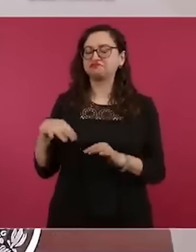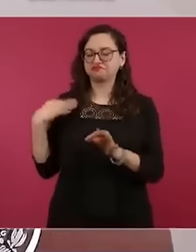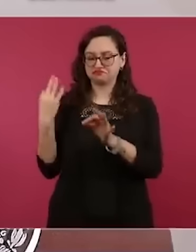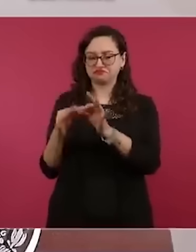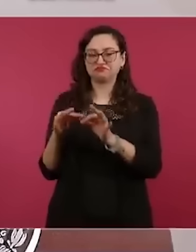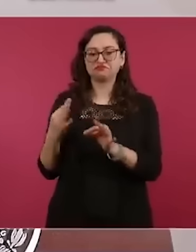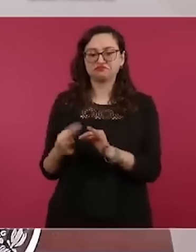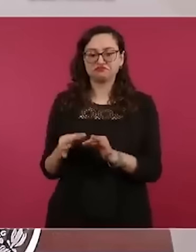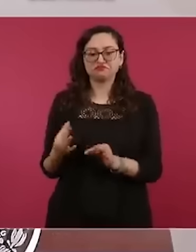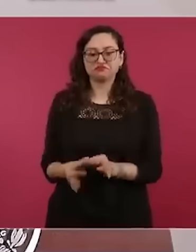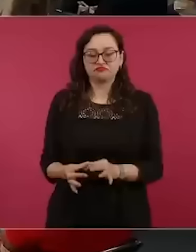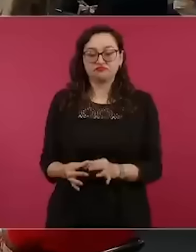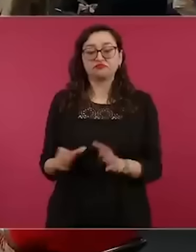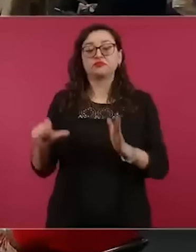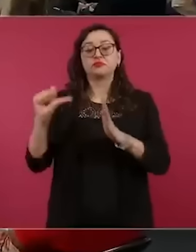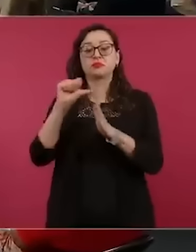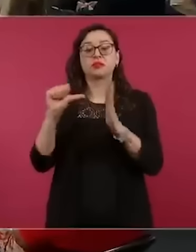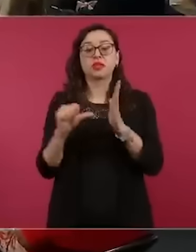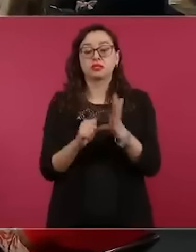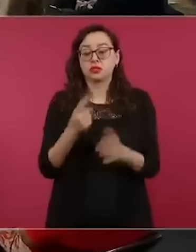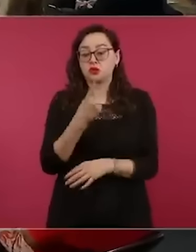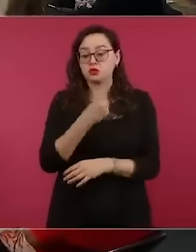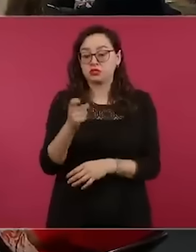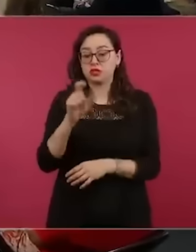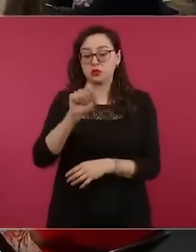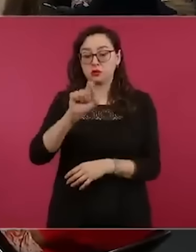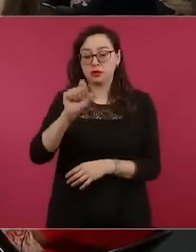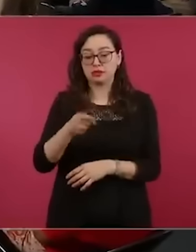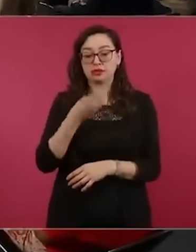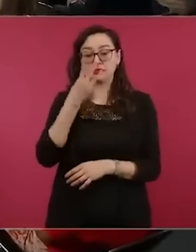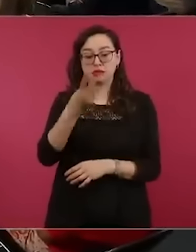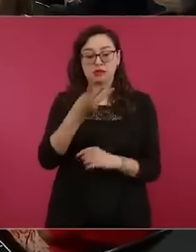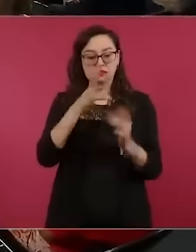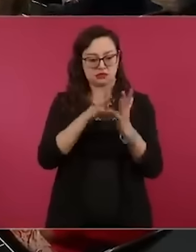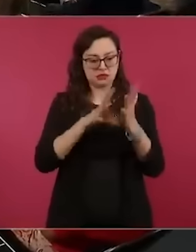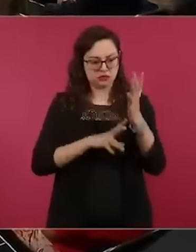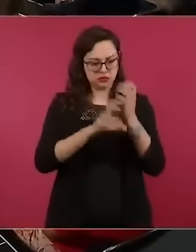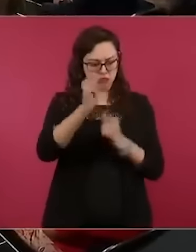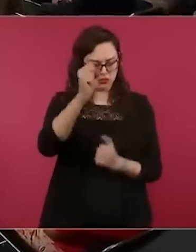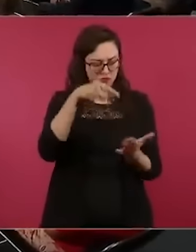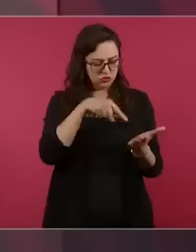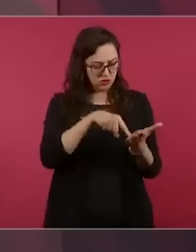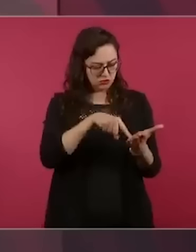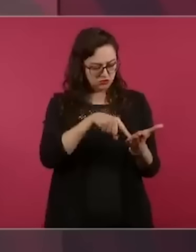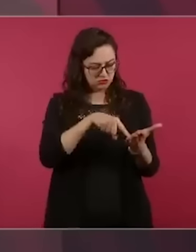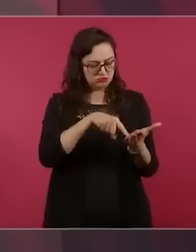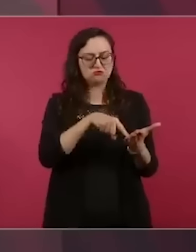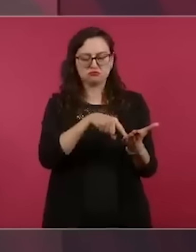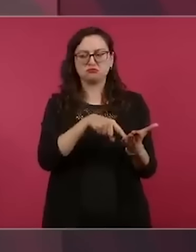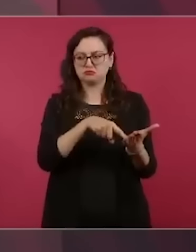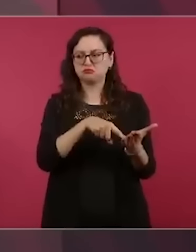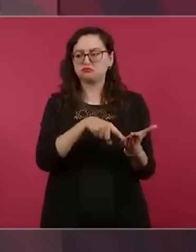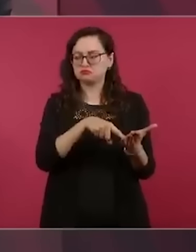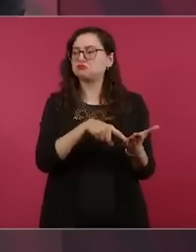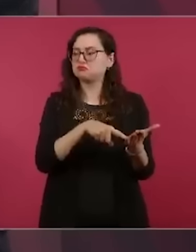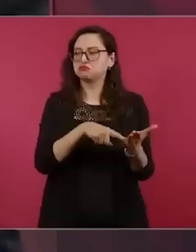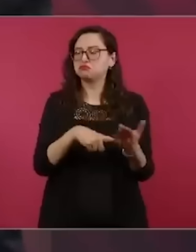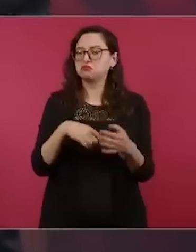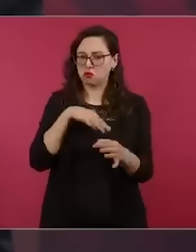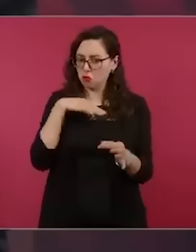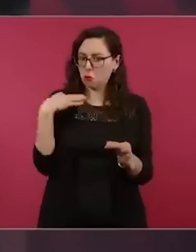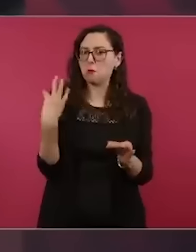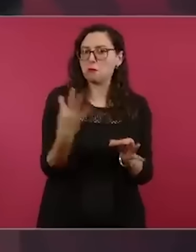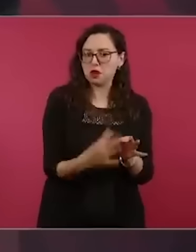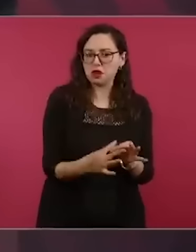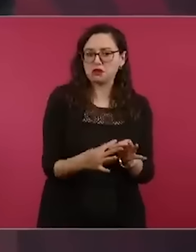sí pero que mejor dicho no tienen toda la información porque el fentanilo también se produce en Estados Unidos el departamento de estado dice